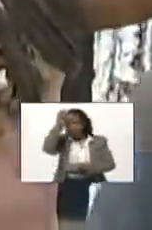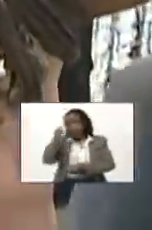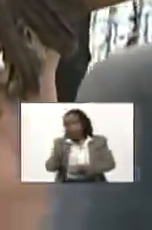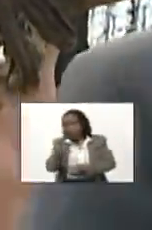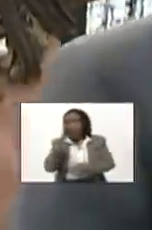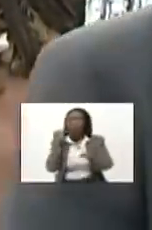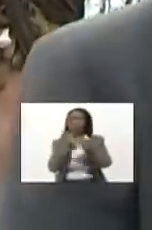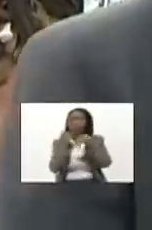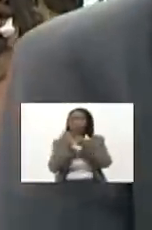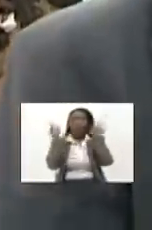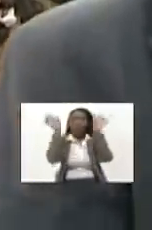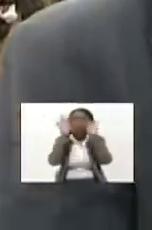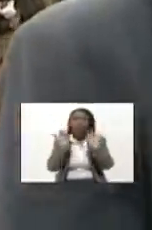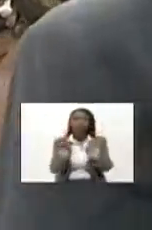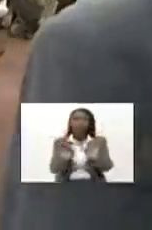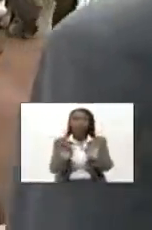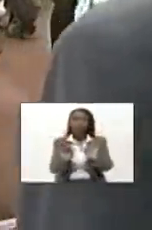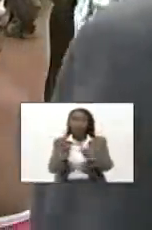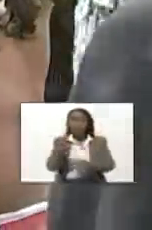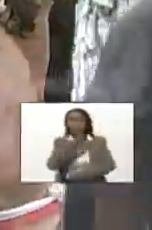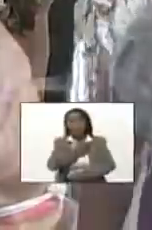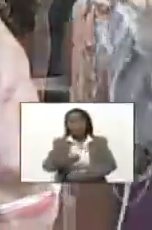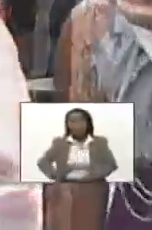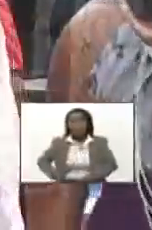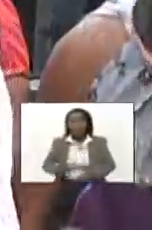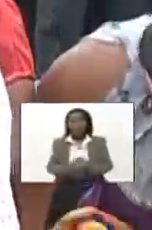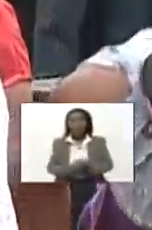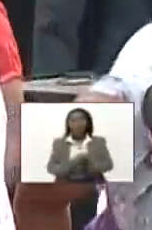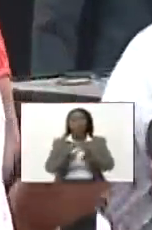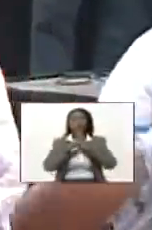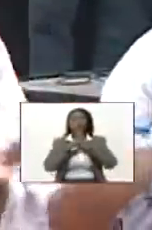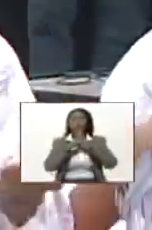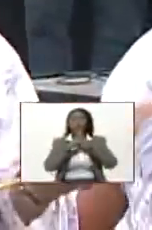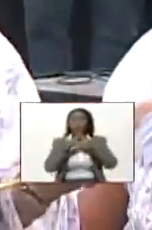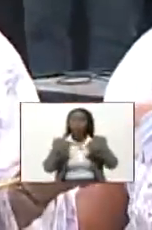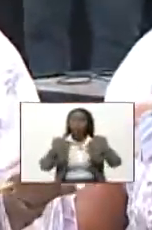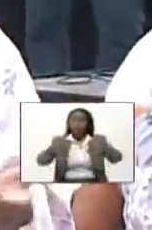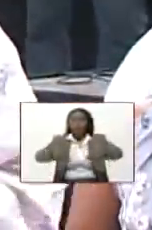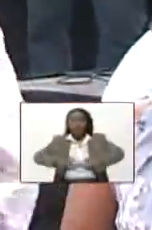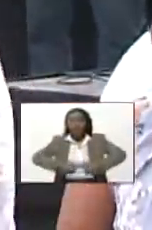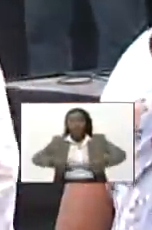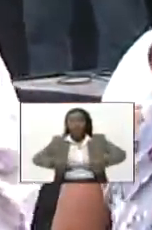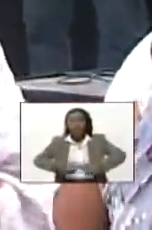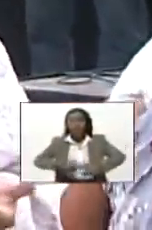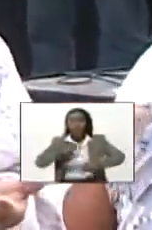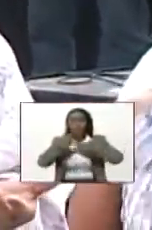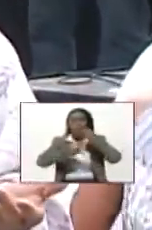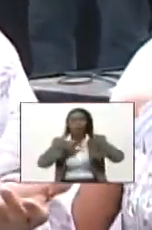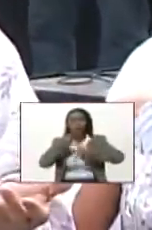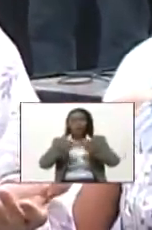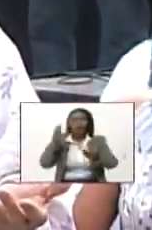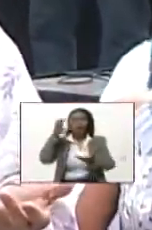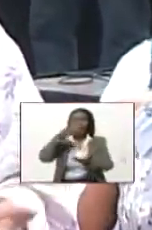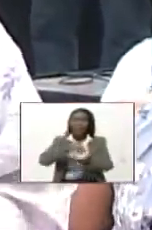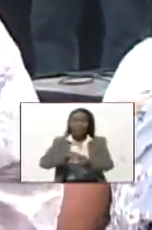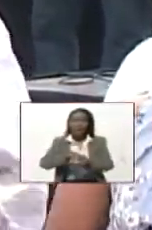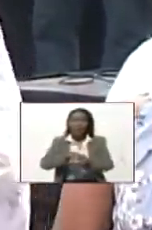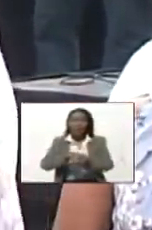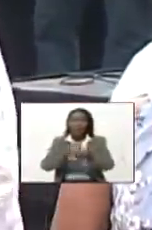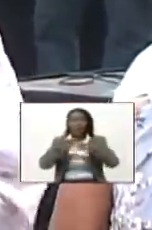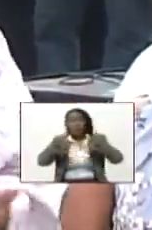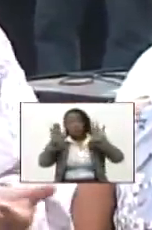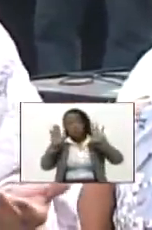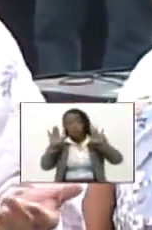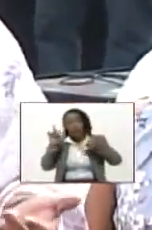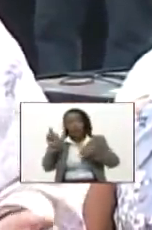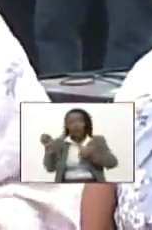Reconocemos igualmente, presidente, todos los esfuerzos, las políticas de Estado, a pesar de